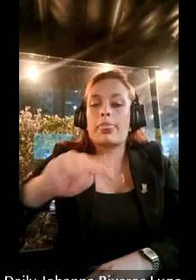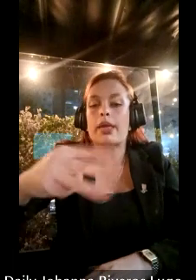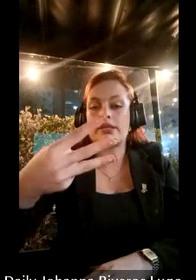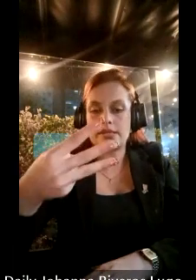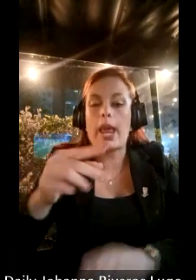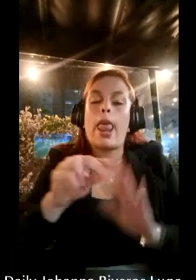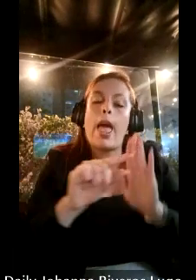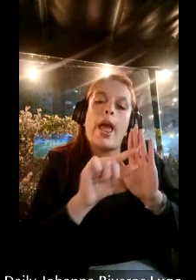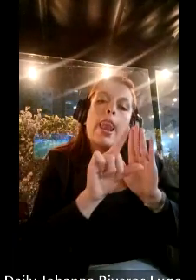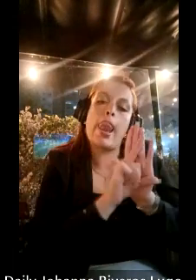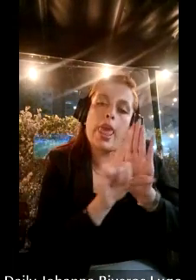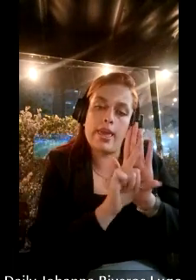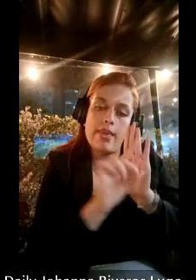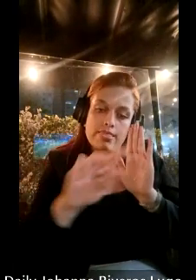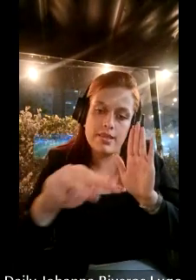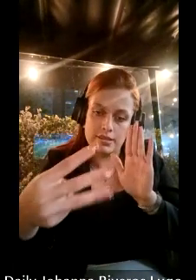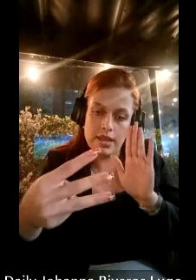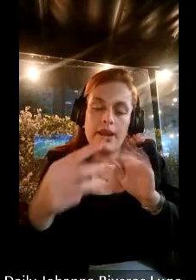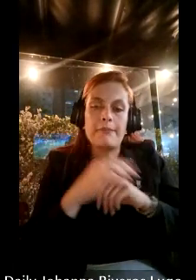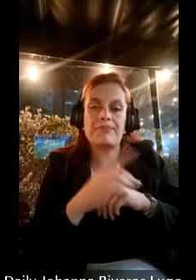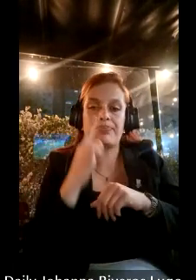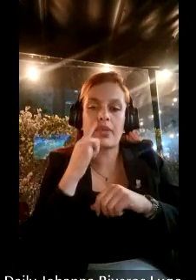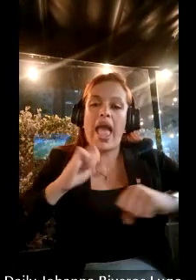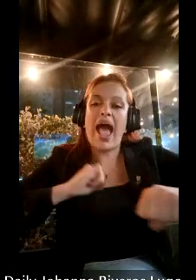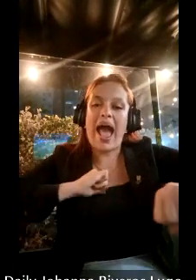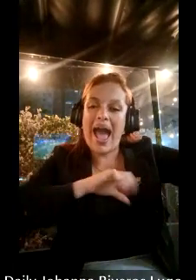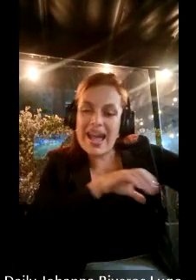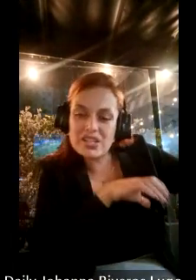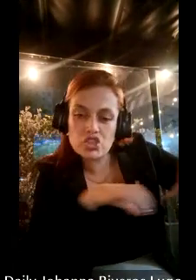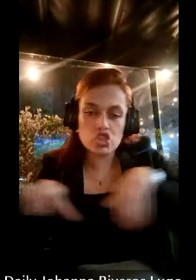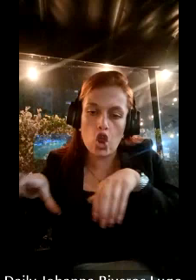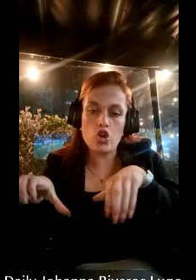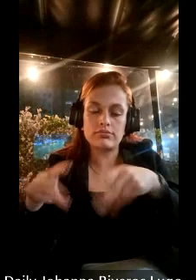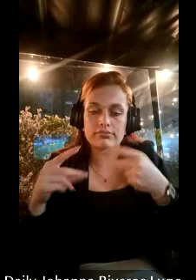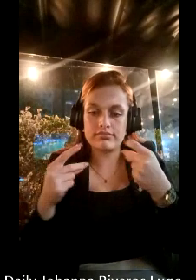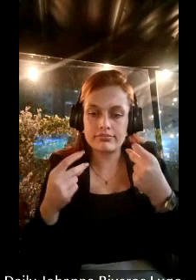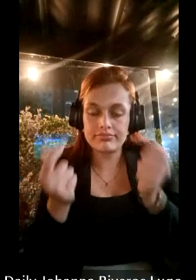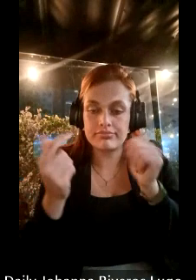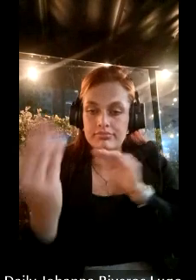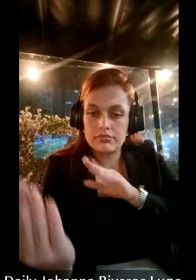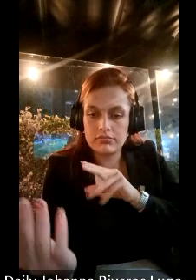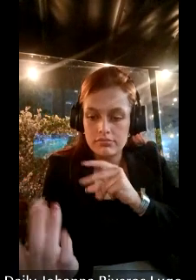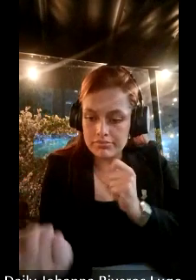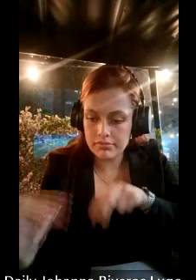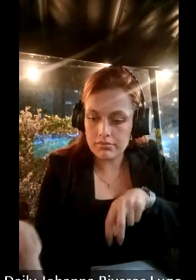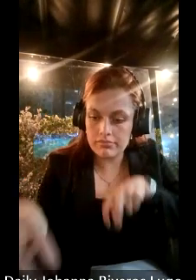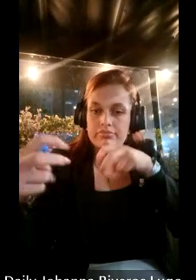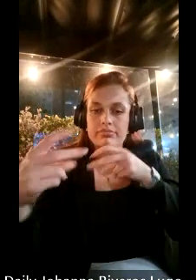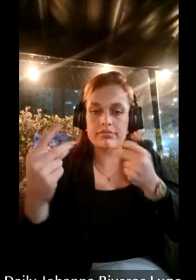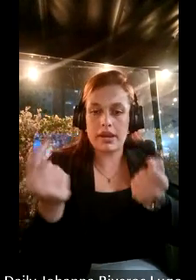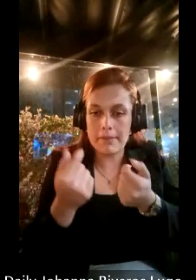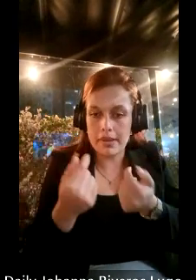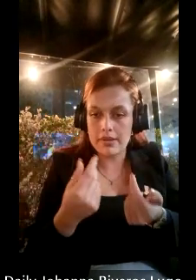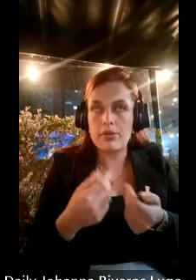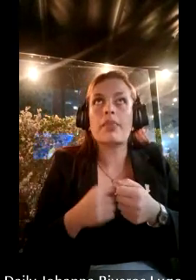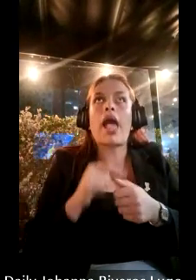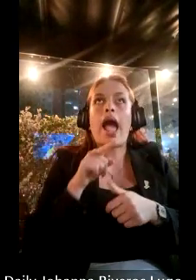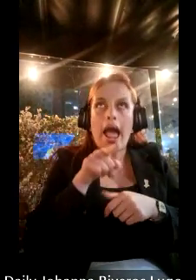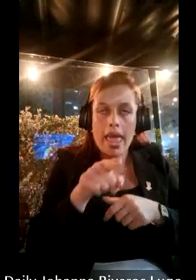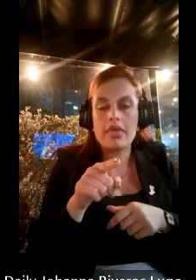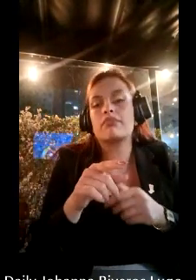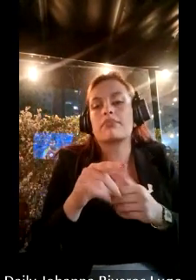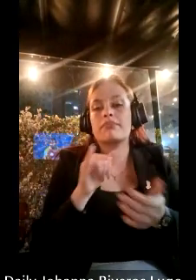la ley de la acción y reacción establece que por cada acción hay una reacción igual y opuesta. Esto significa